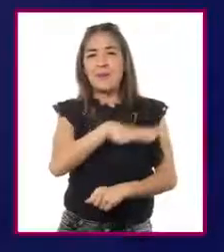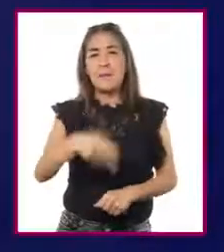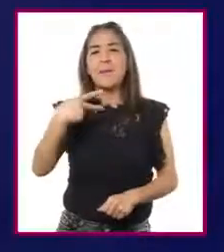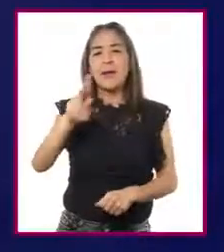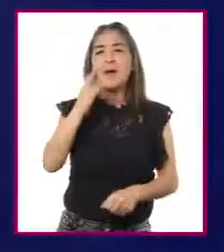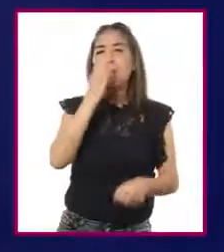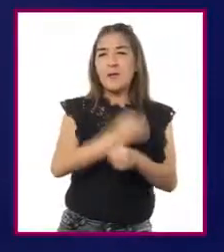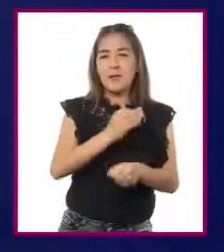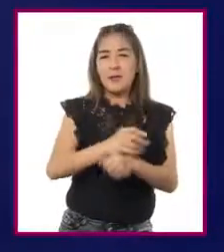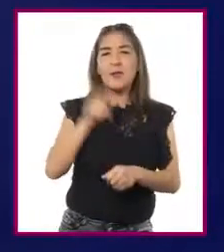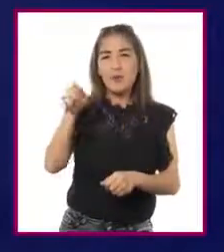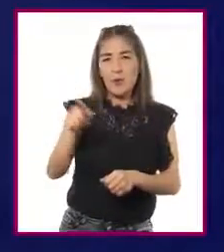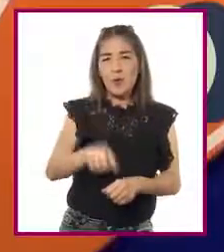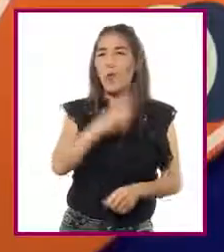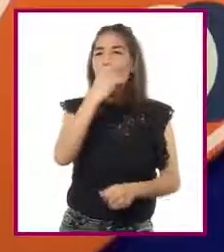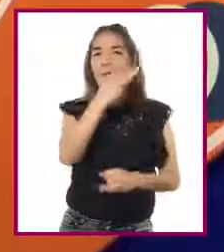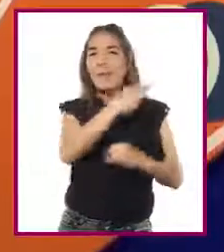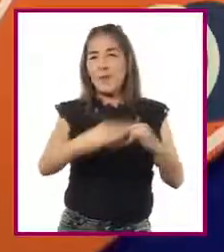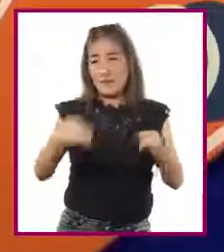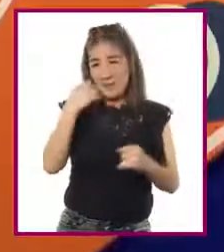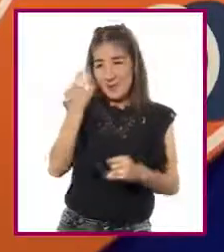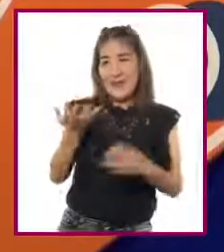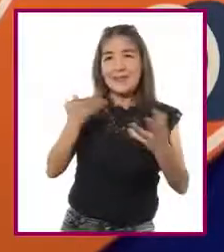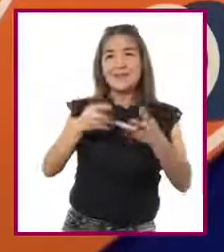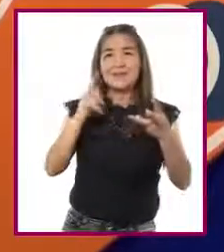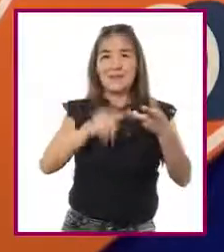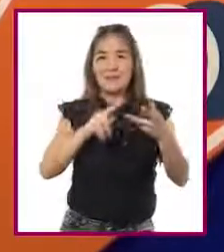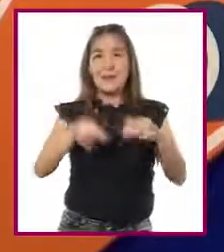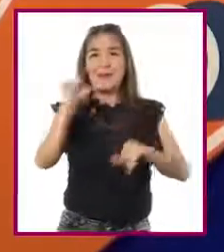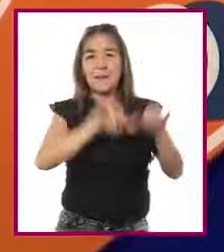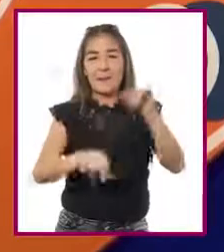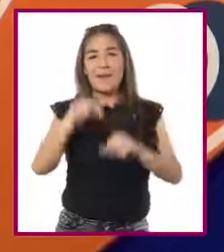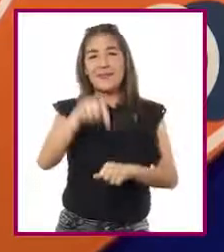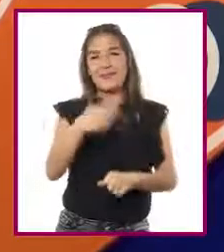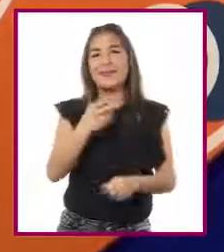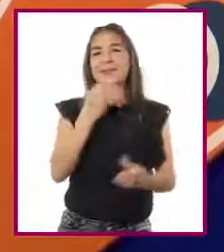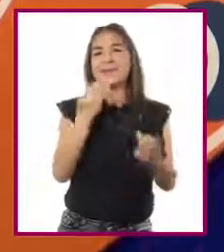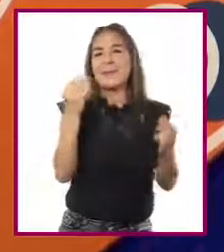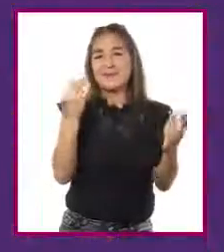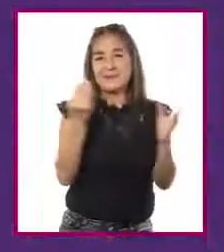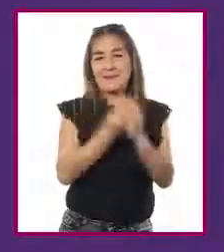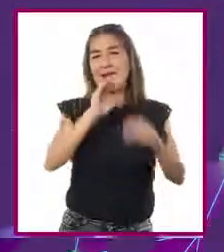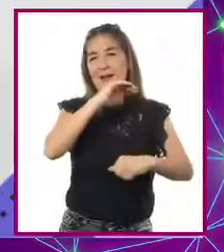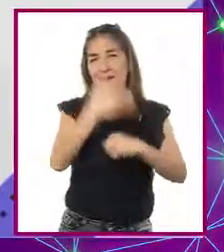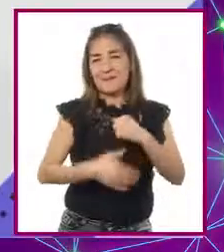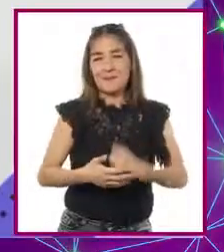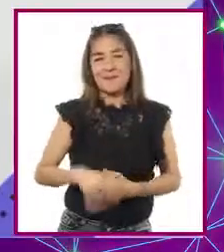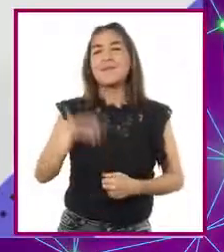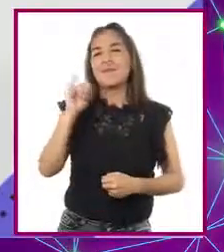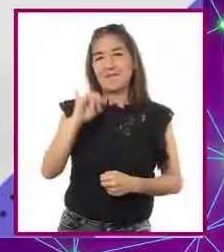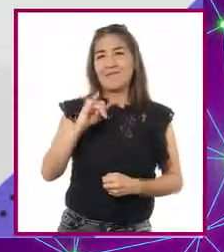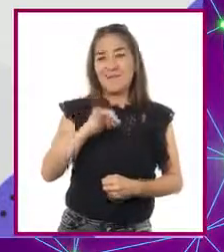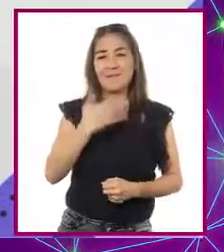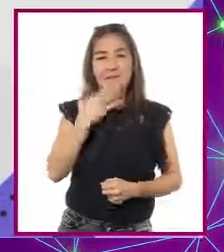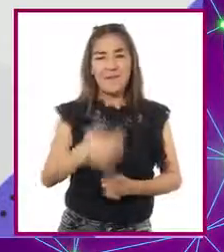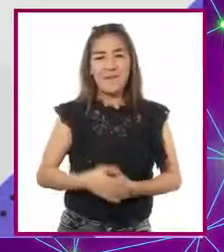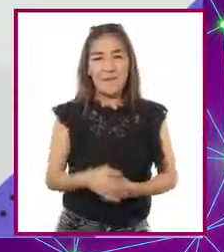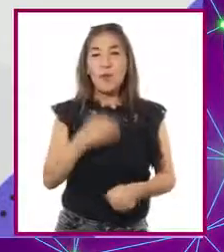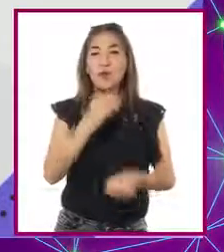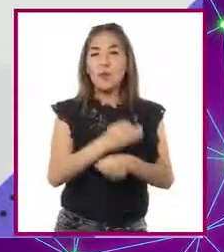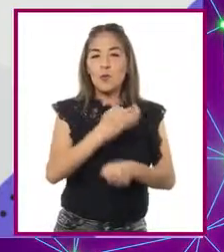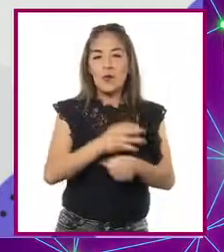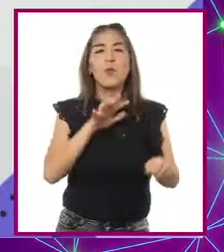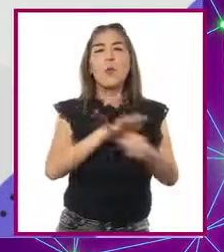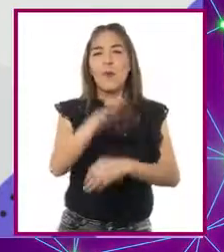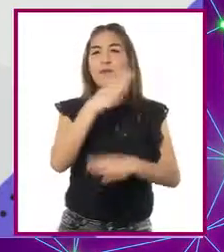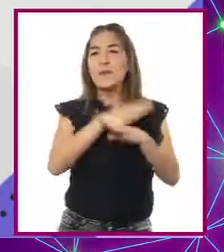Gustavo? Realicemos un último experimento para cerrar con broche de oro esta sesión. Me encanta la idea. Veamos entonces cuáles